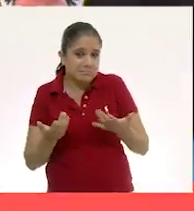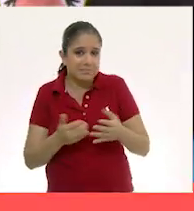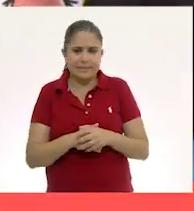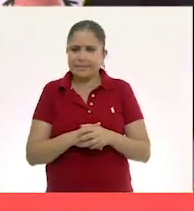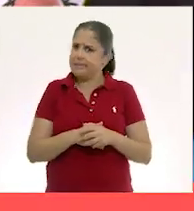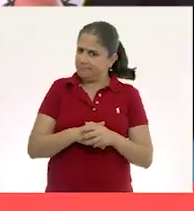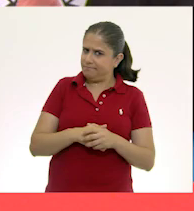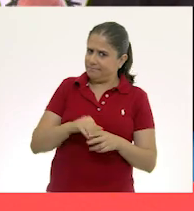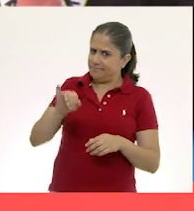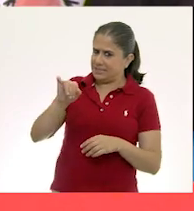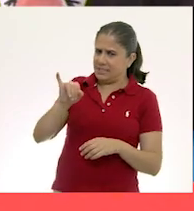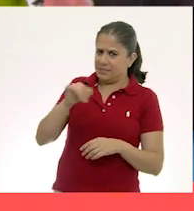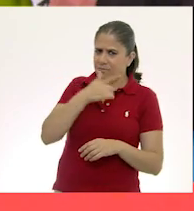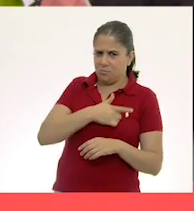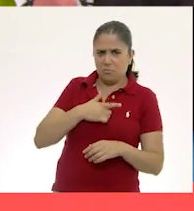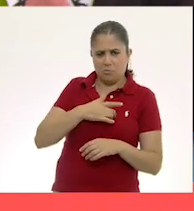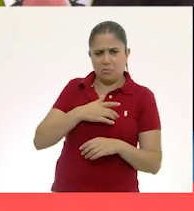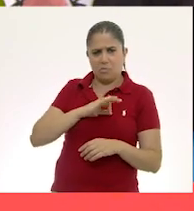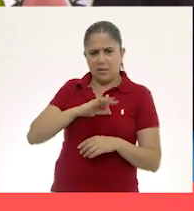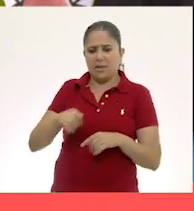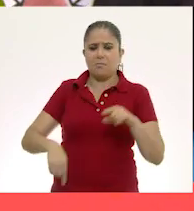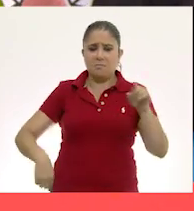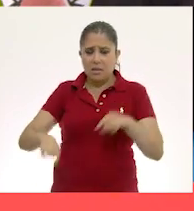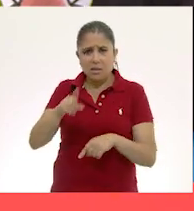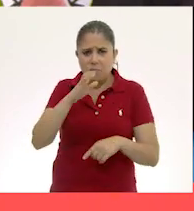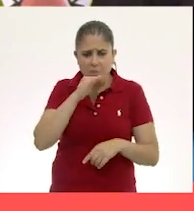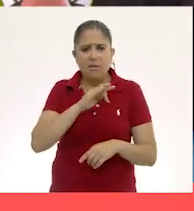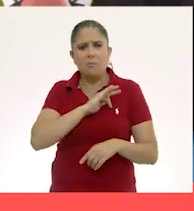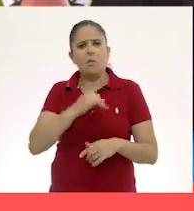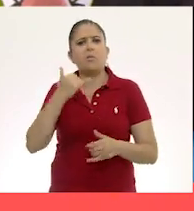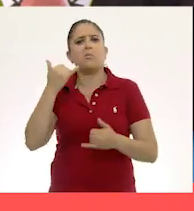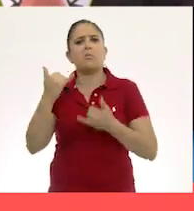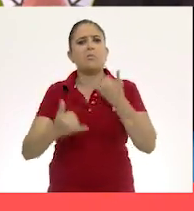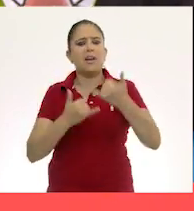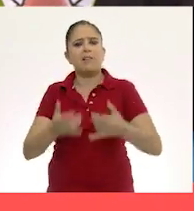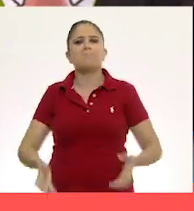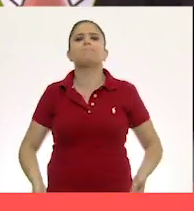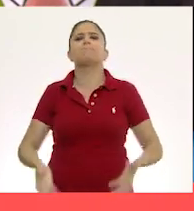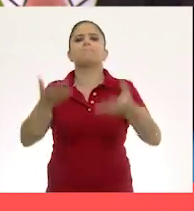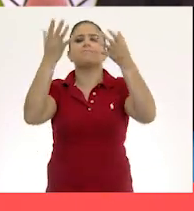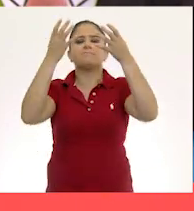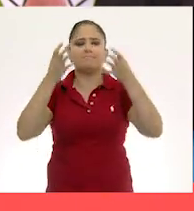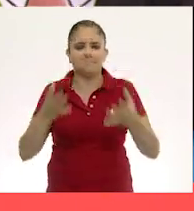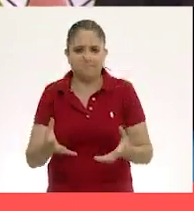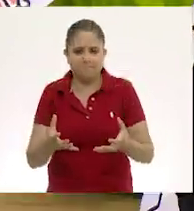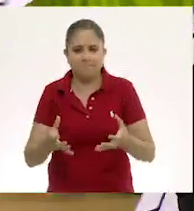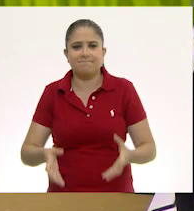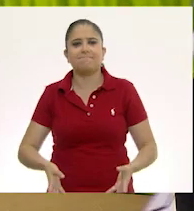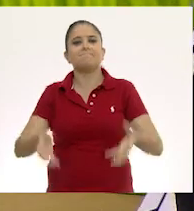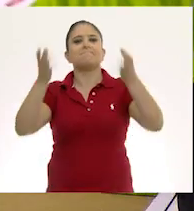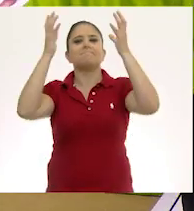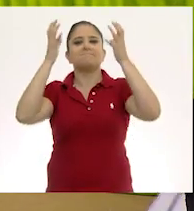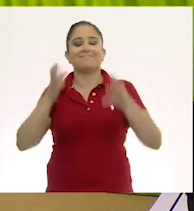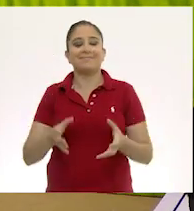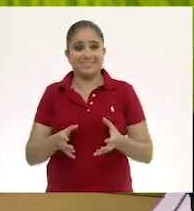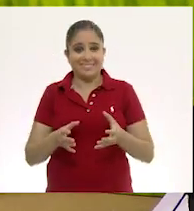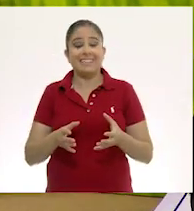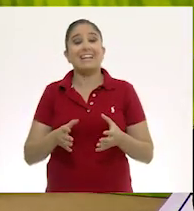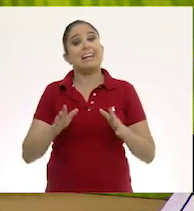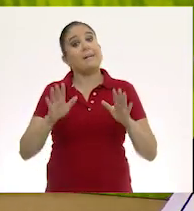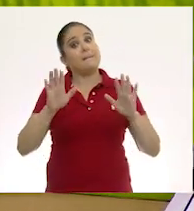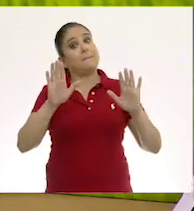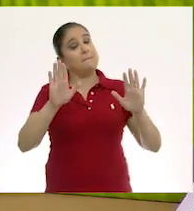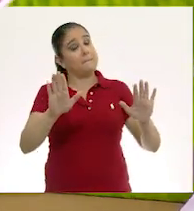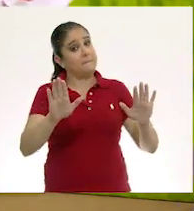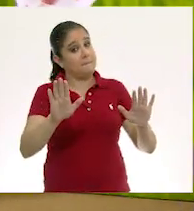Sí. Si no puedes patearlo, entonces podemos jugarlo, aventarlo hacia arriba y hacia abajo. Pero arriba y hacia